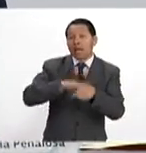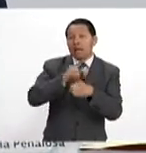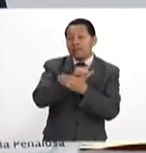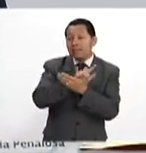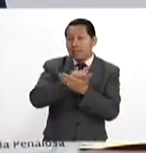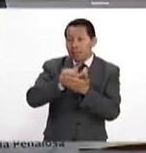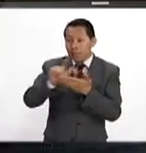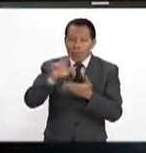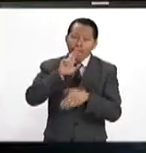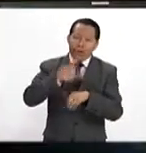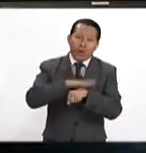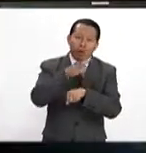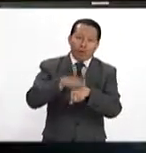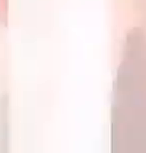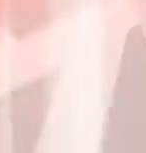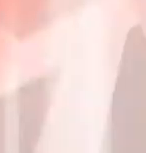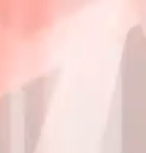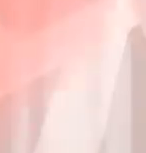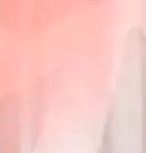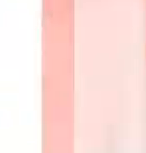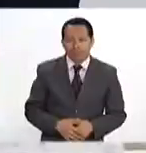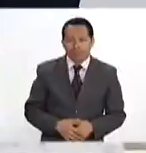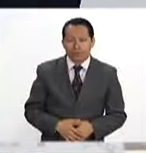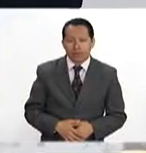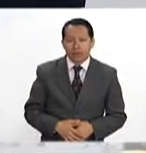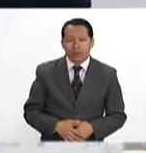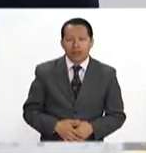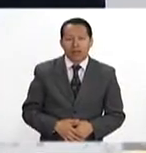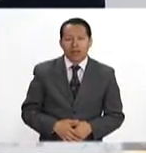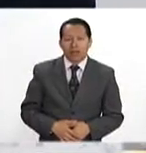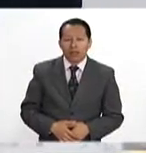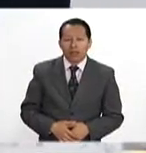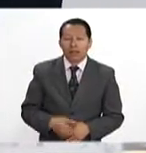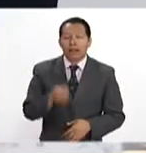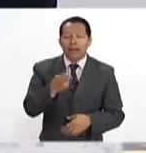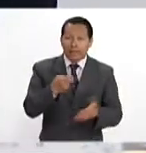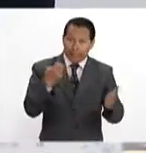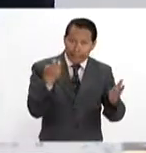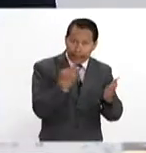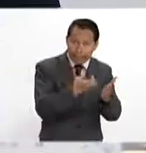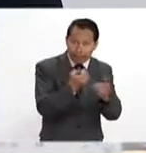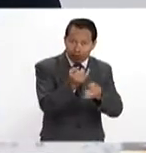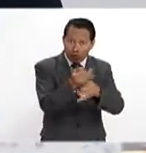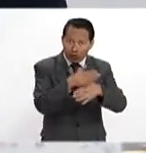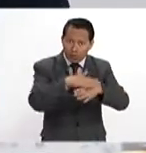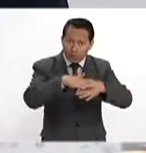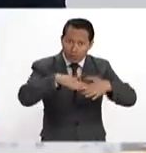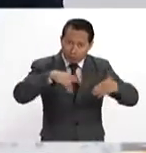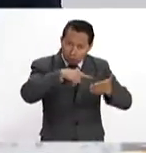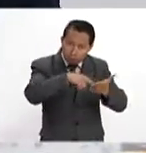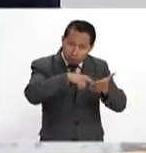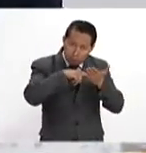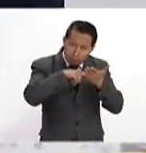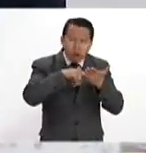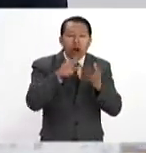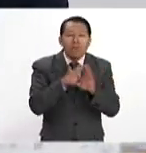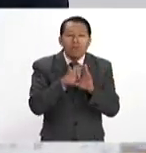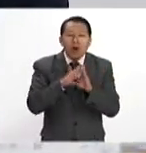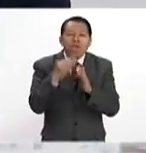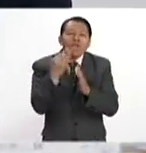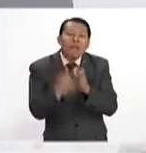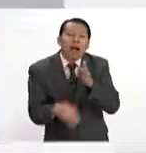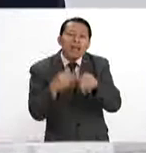las mejores calificadas. Esa es información que nos permite a nosotros ver dónde están las debilidades, ver dónde están